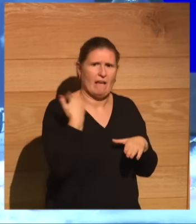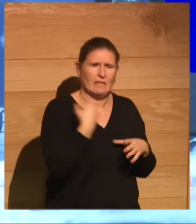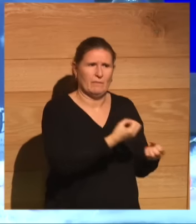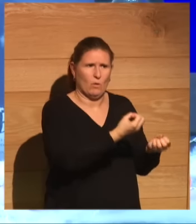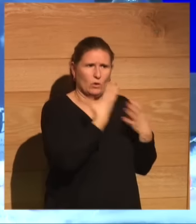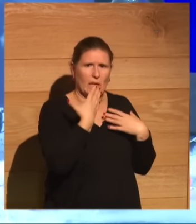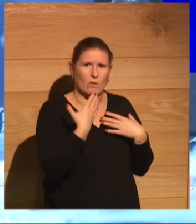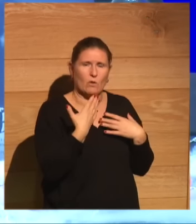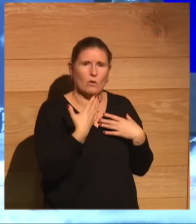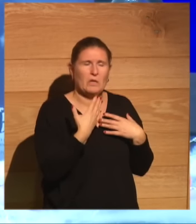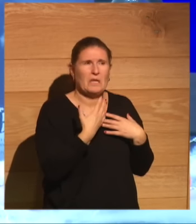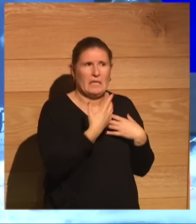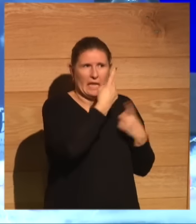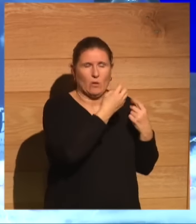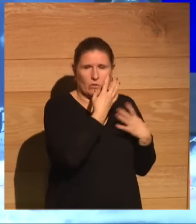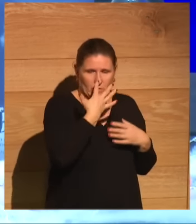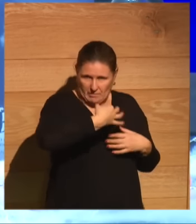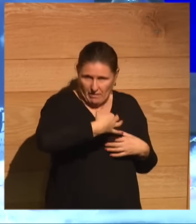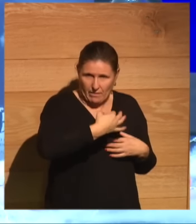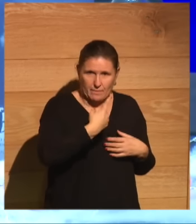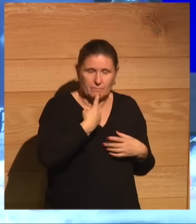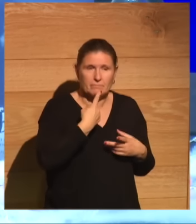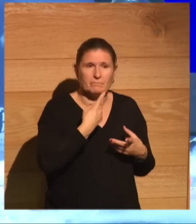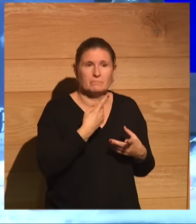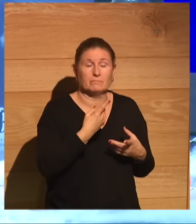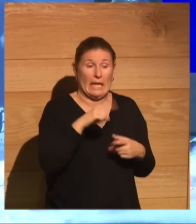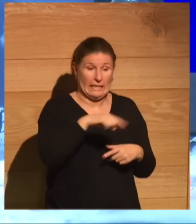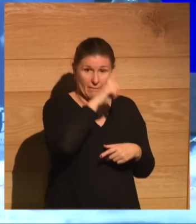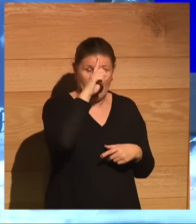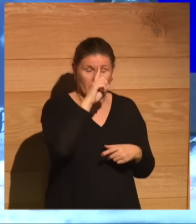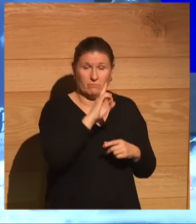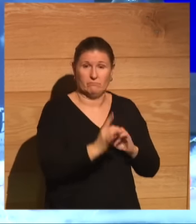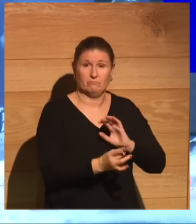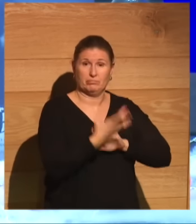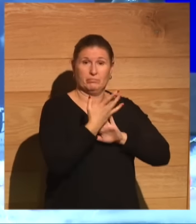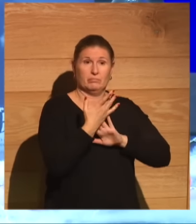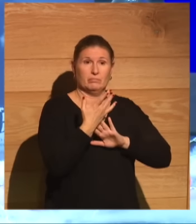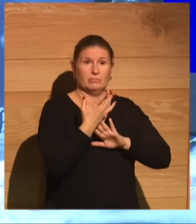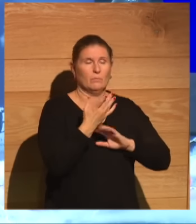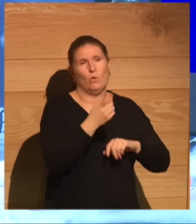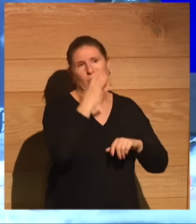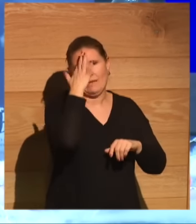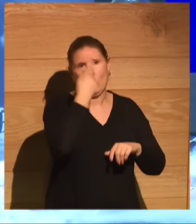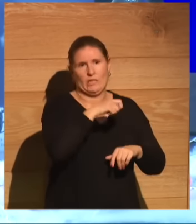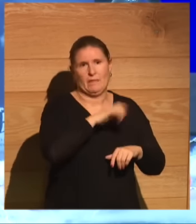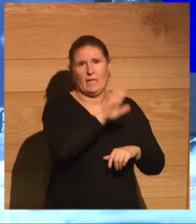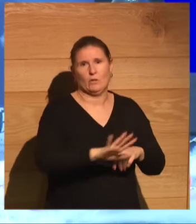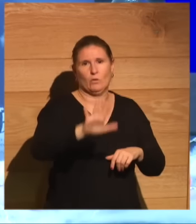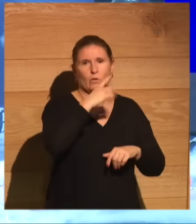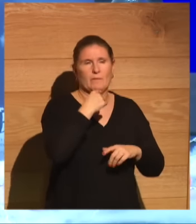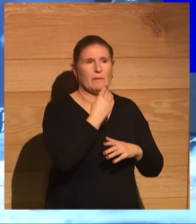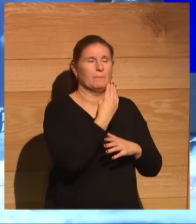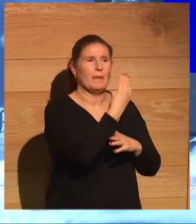y que la contó alguien que sé que es verdad, ¿no? Apareció de repente en Madrid también, imagino que en España entera, en las